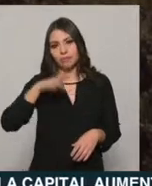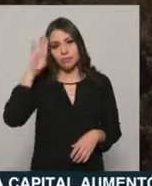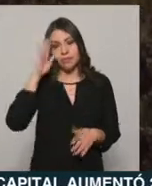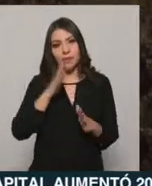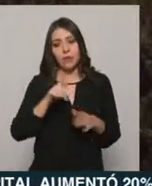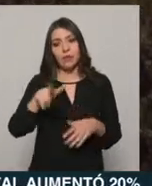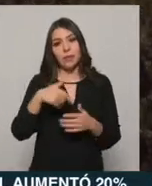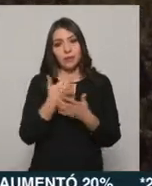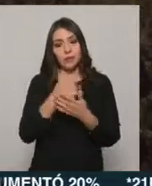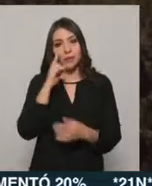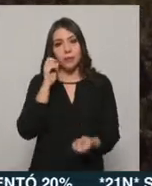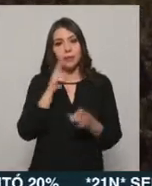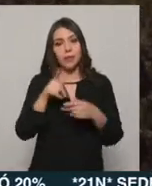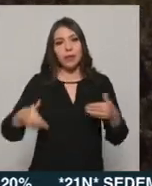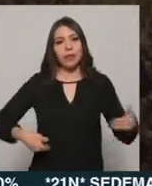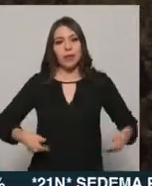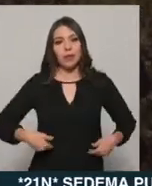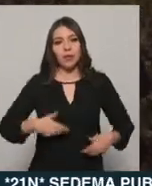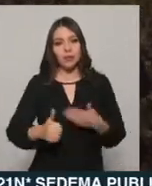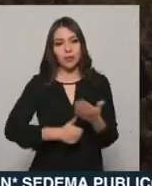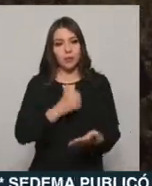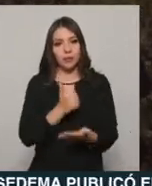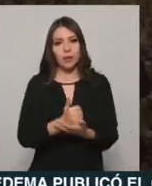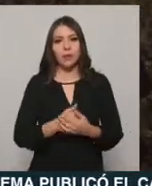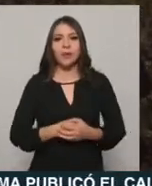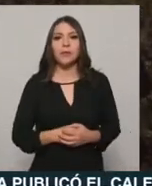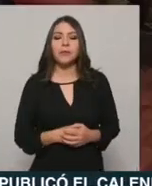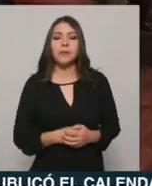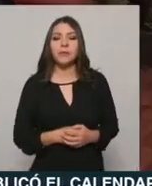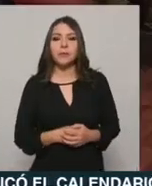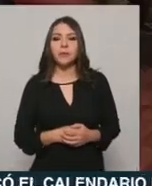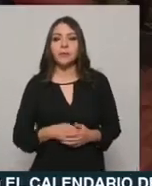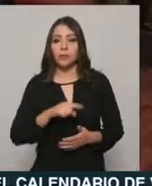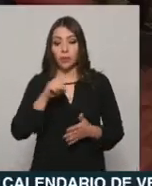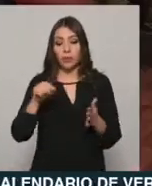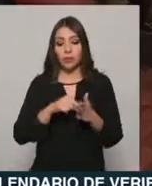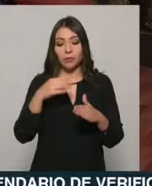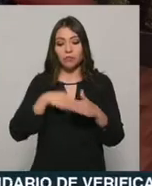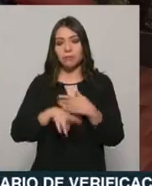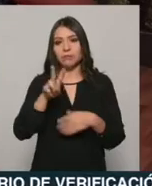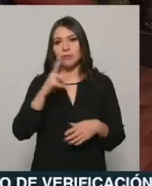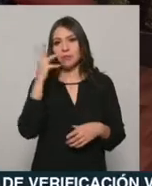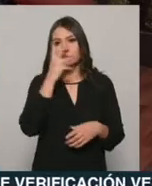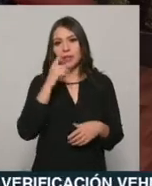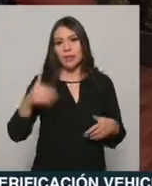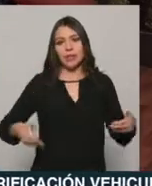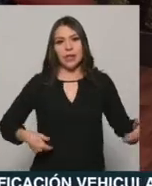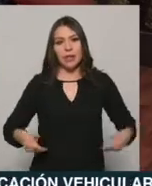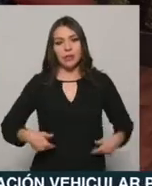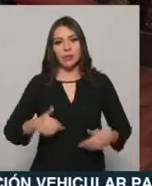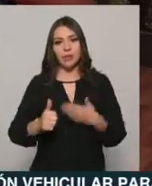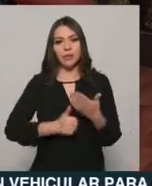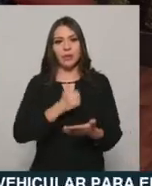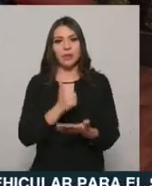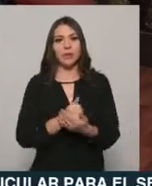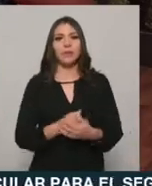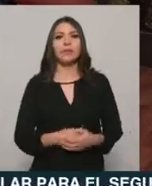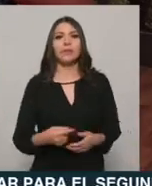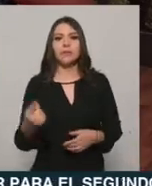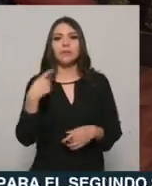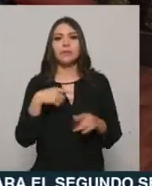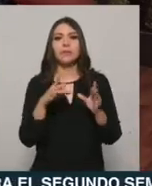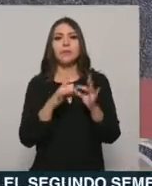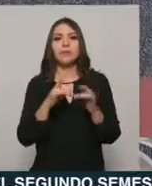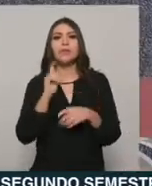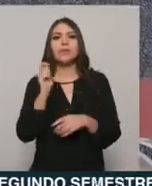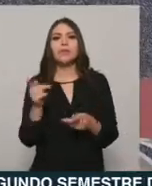esperamos entonces en el Teatro de la Ciudad. Además, un hermoso recinto, Sí, Arely, el Teatro de la Ciudad de Esperanza Iris. Cuéntenos qué tienen preparados para